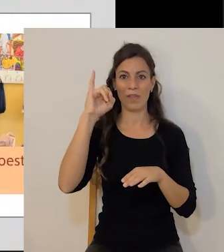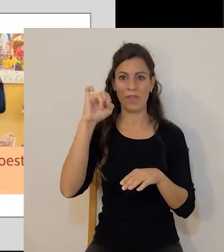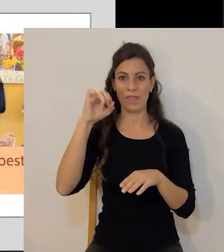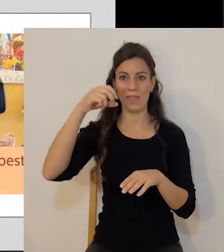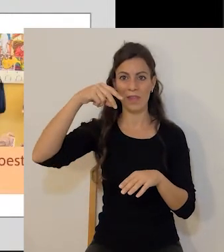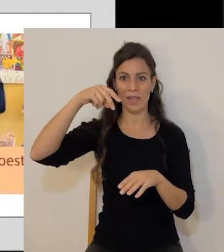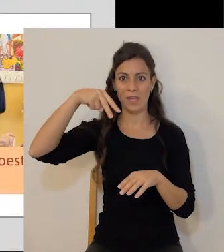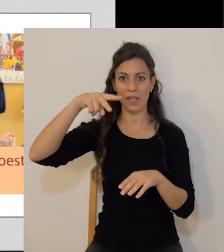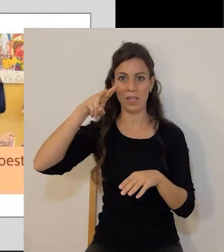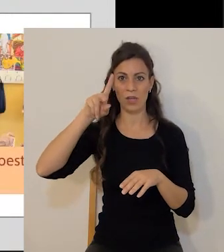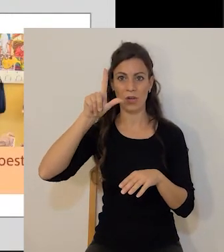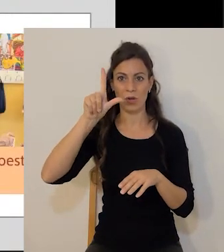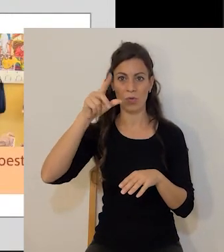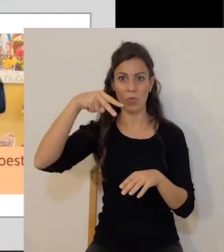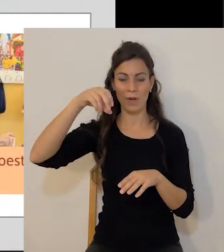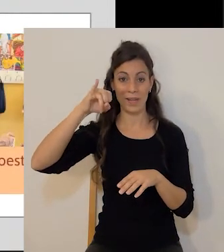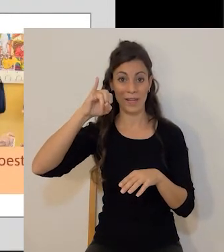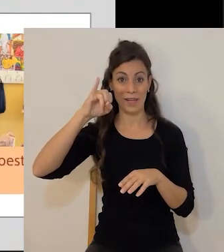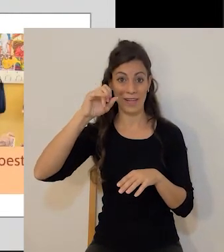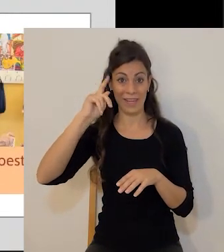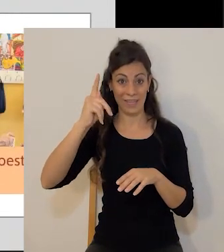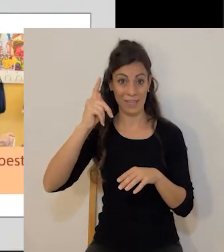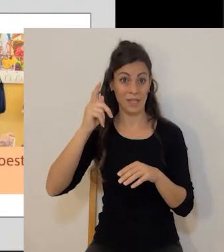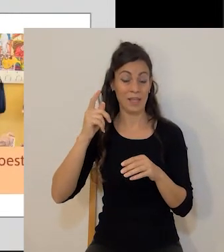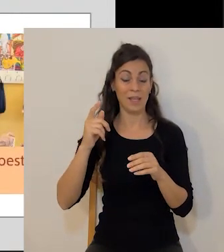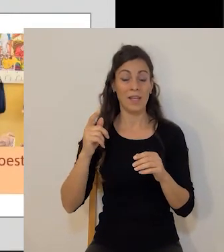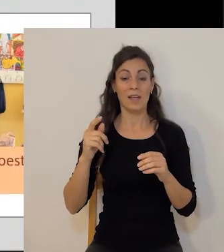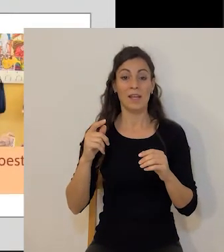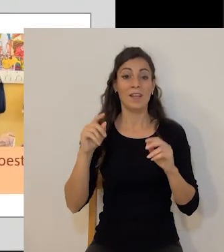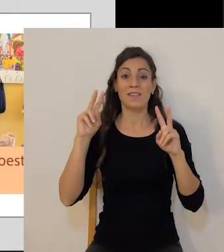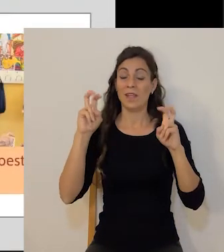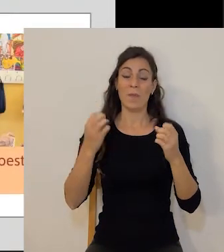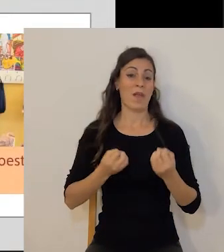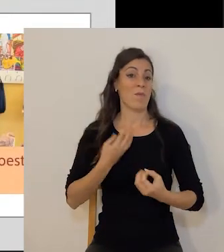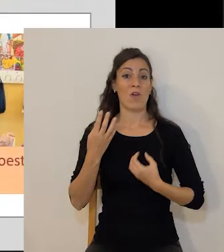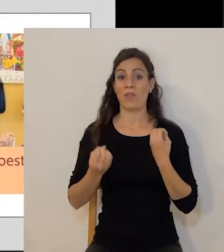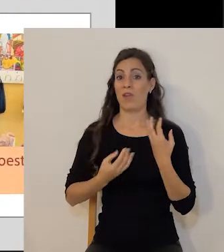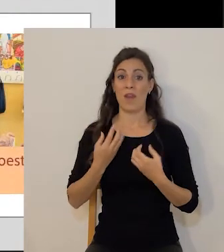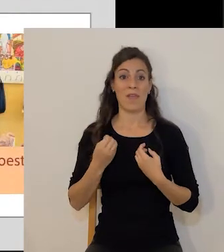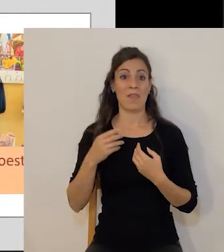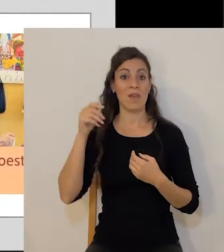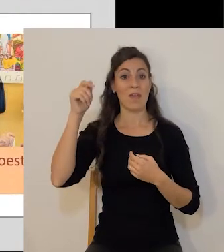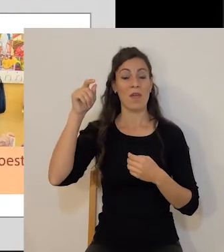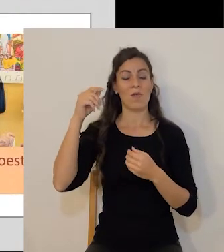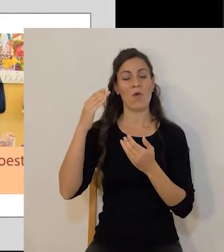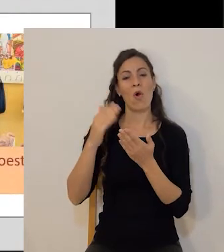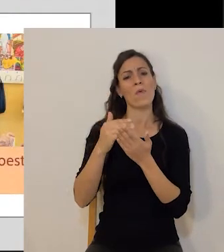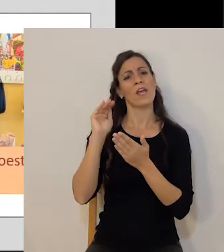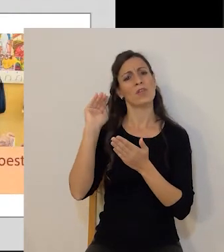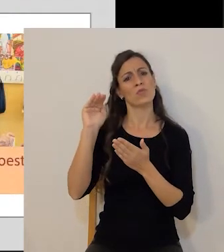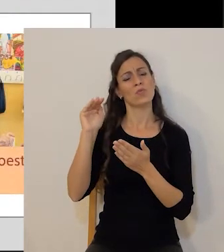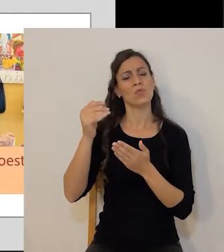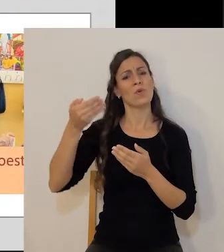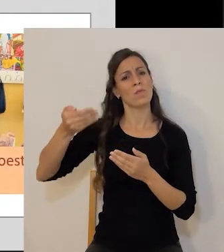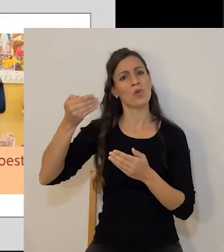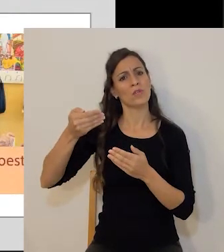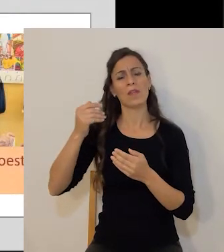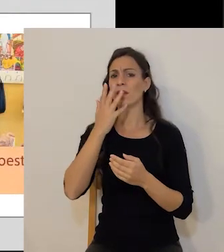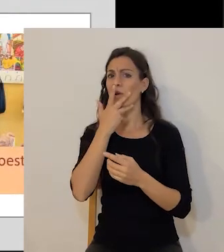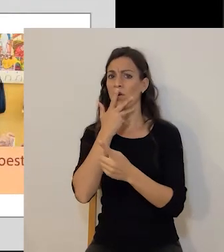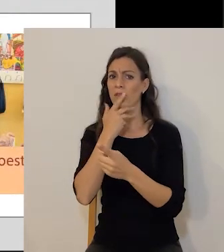actualmente sobre aspectos emocionales. Es importante conocer su obra, su proyecto, una persona que desde el